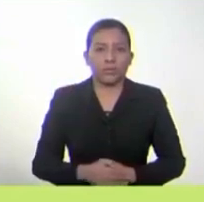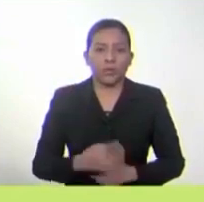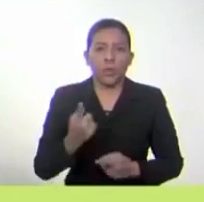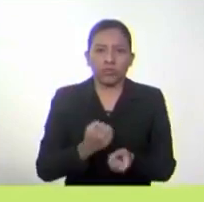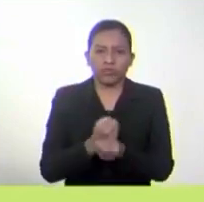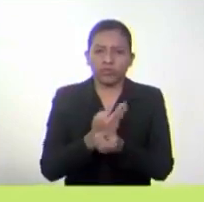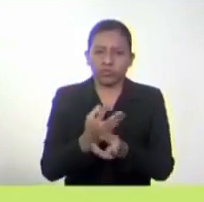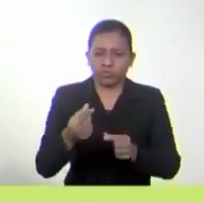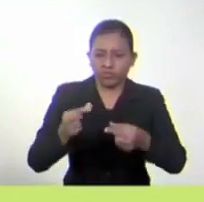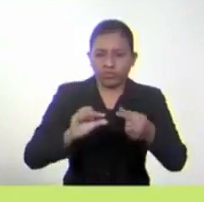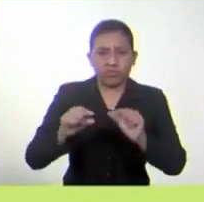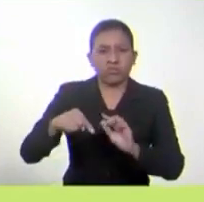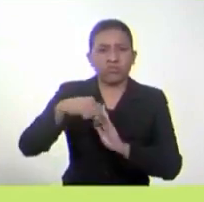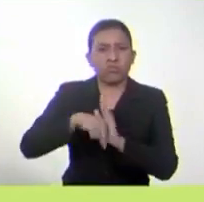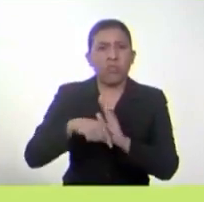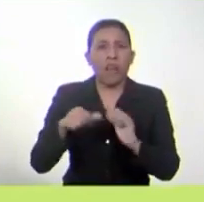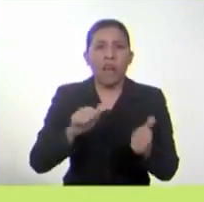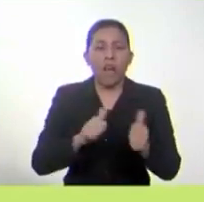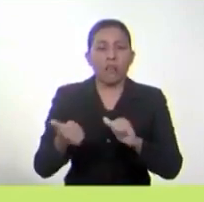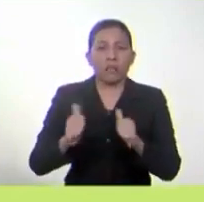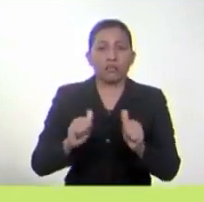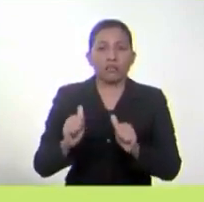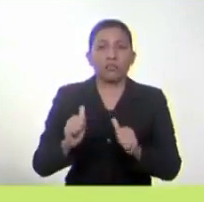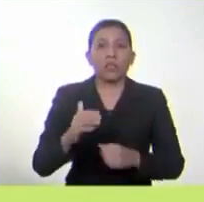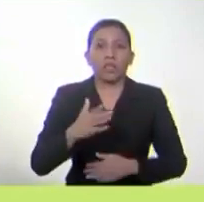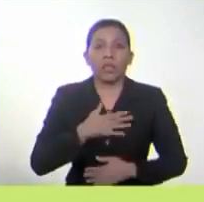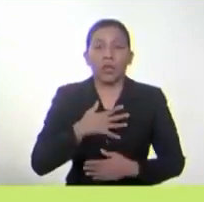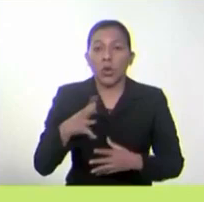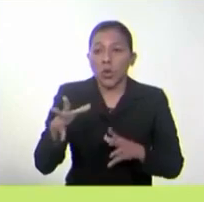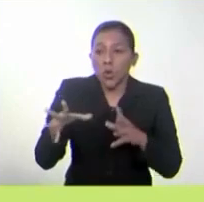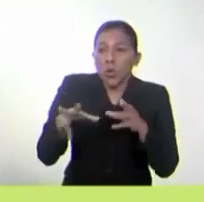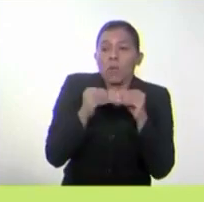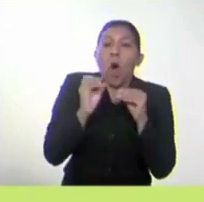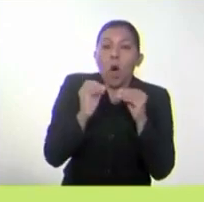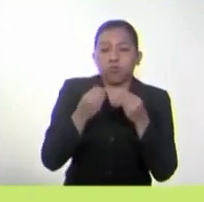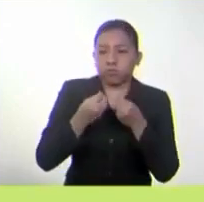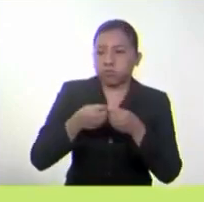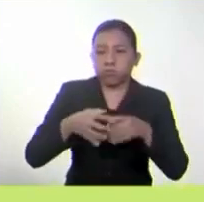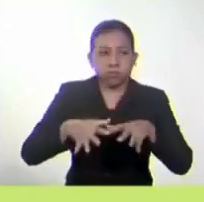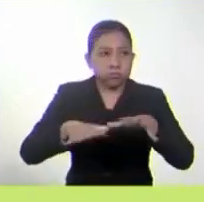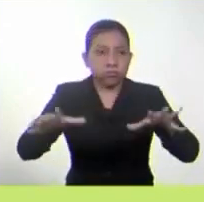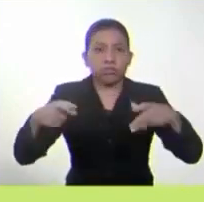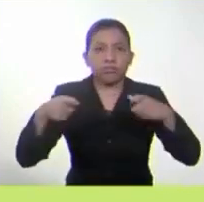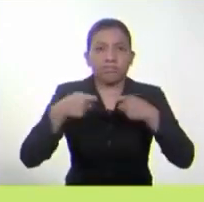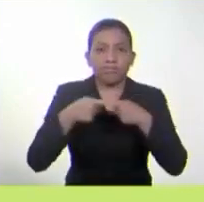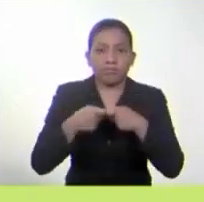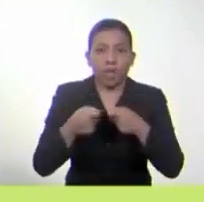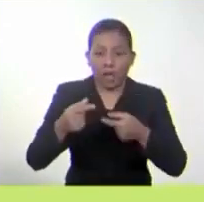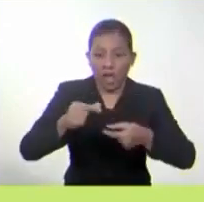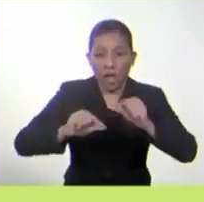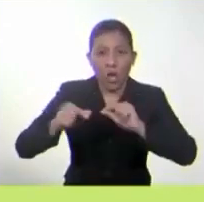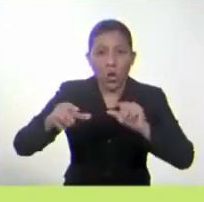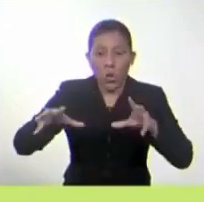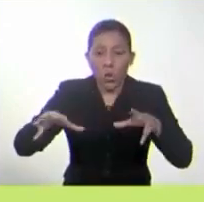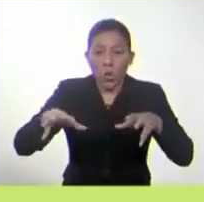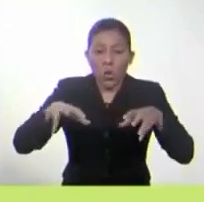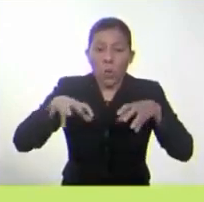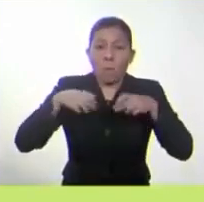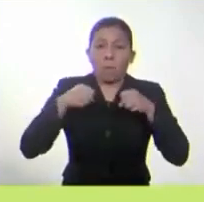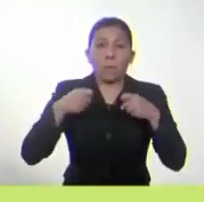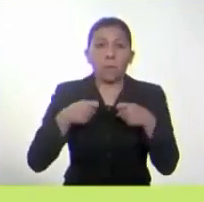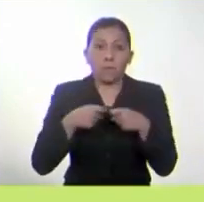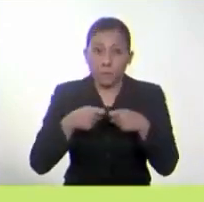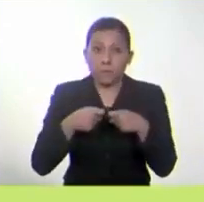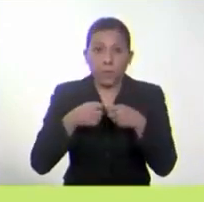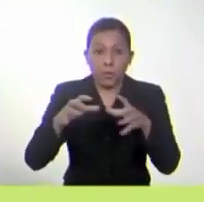algunas de ellas, puede haber liberación o absorción de energía. Si las reacciones químicas absorben energía y esta es consumida